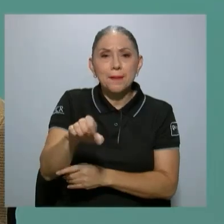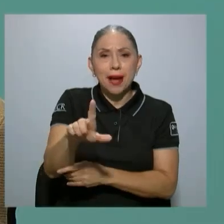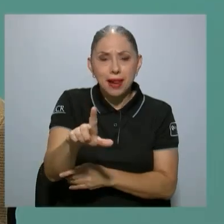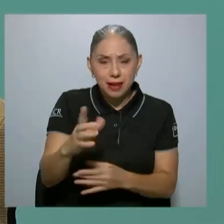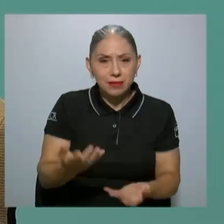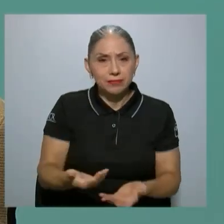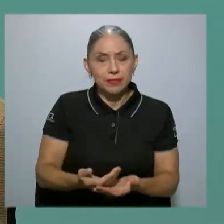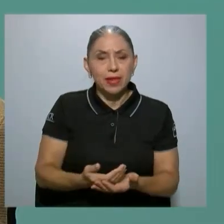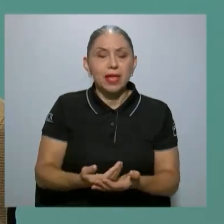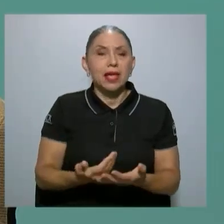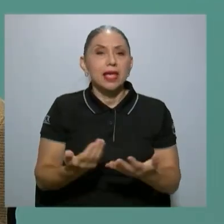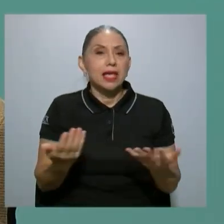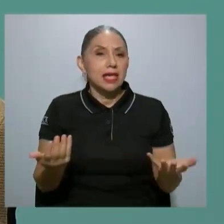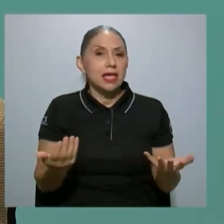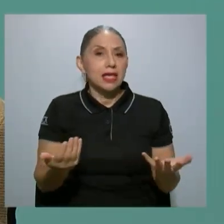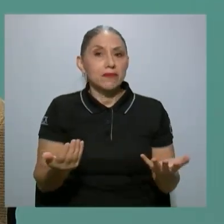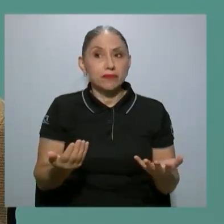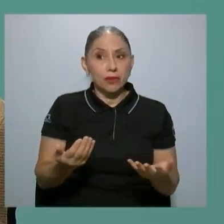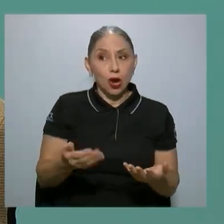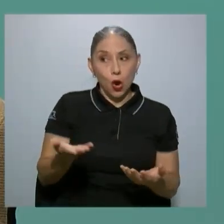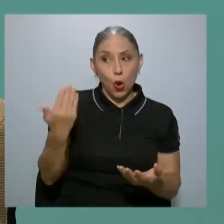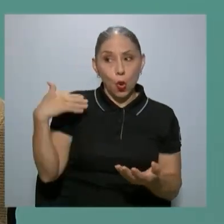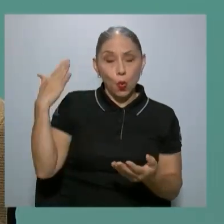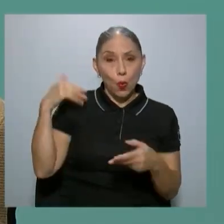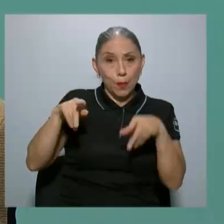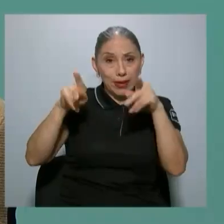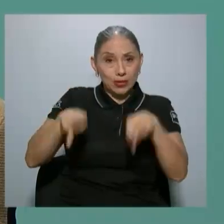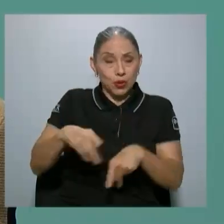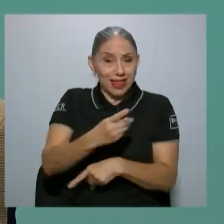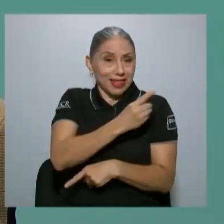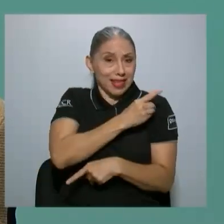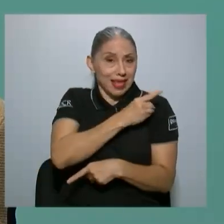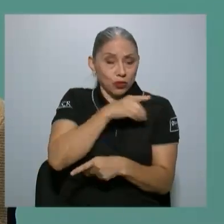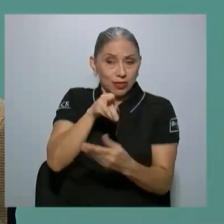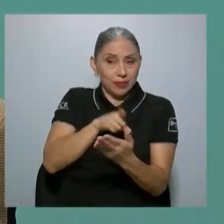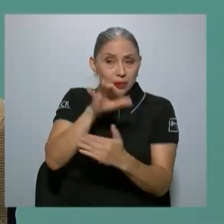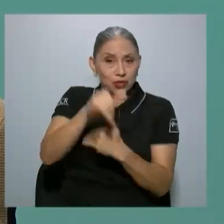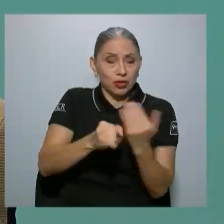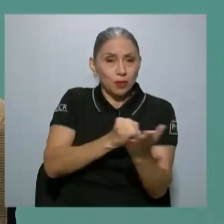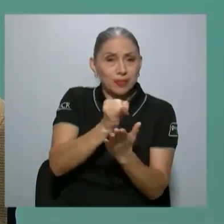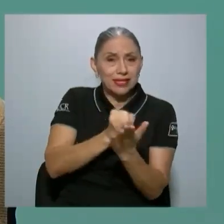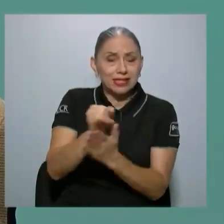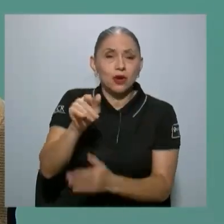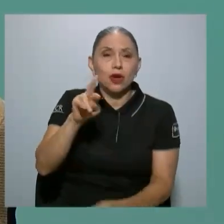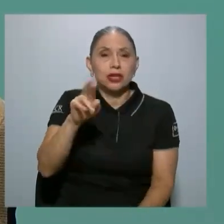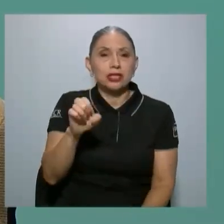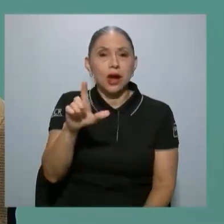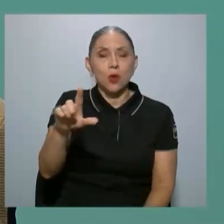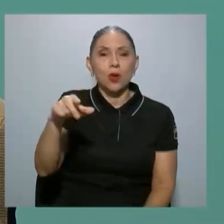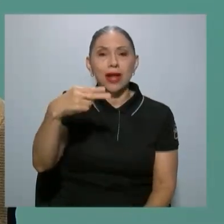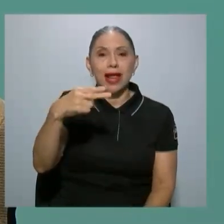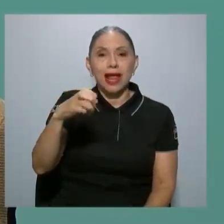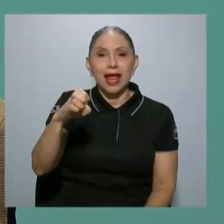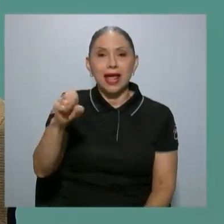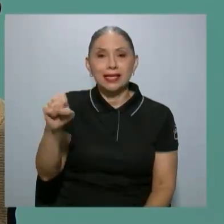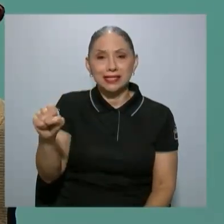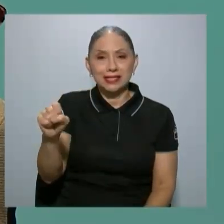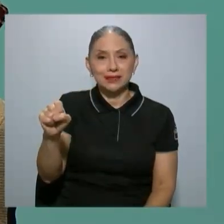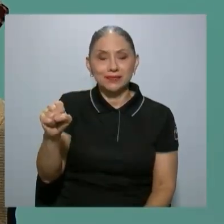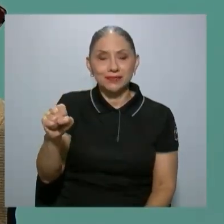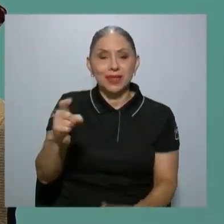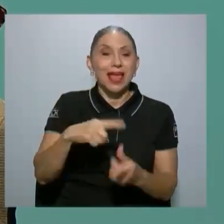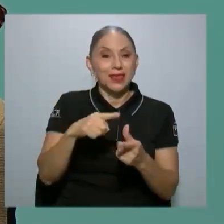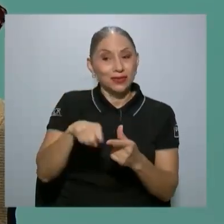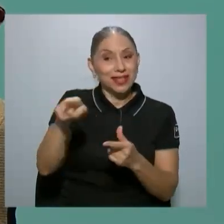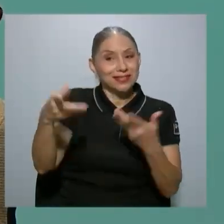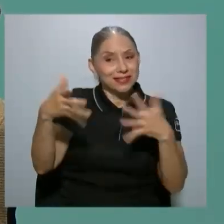dado que la persona que estaba dirigiendo este proyecto de investigación era don Raúl Hess. Entonces, y él había